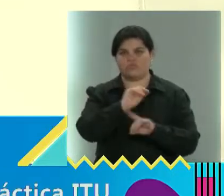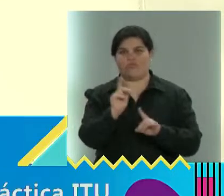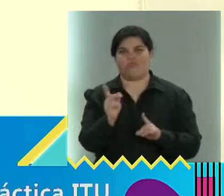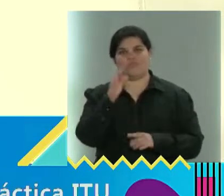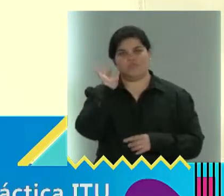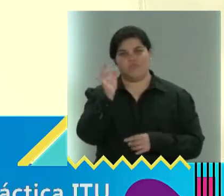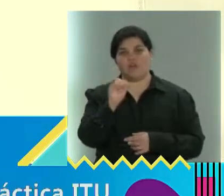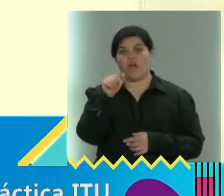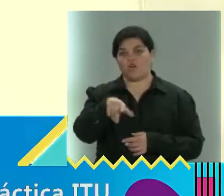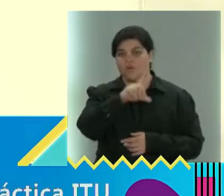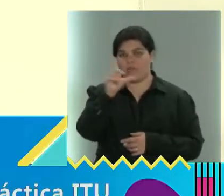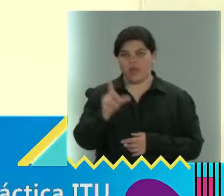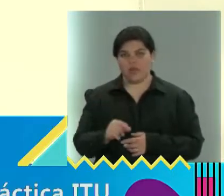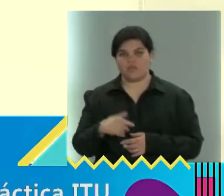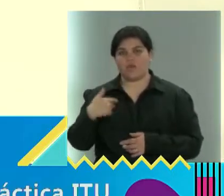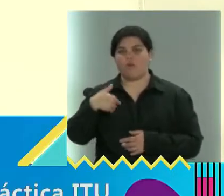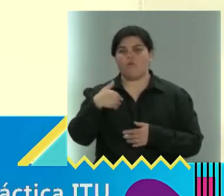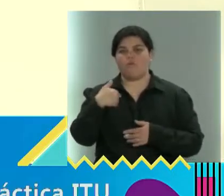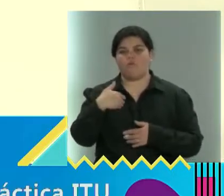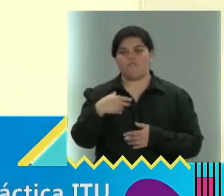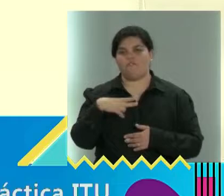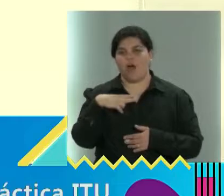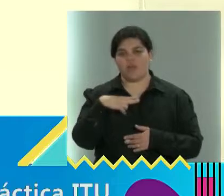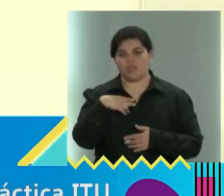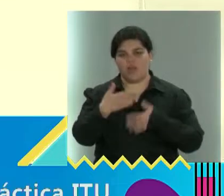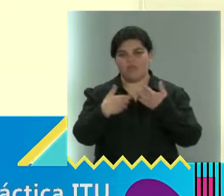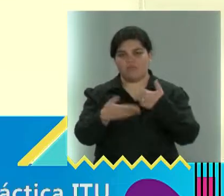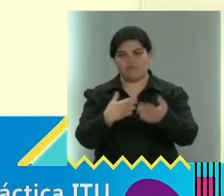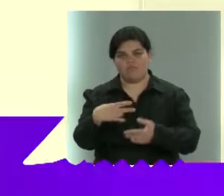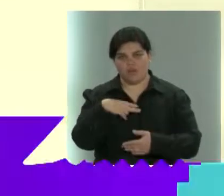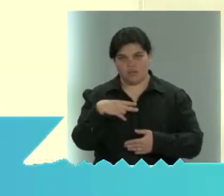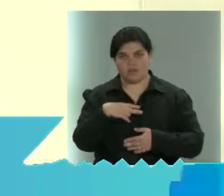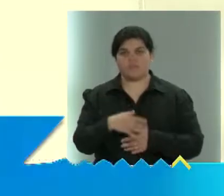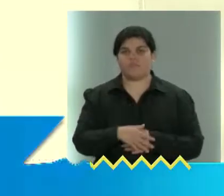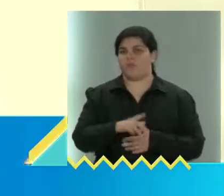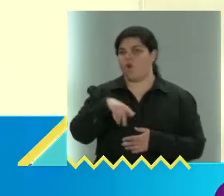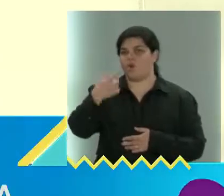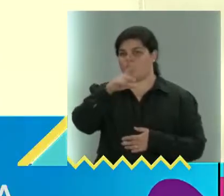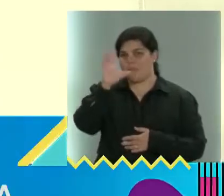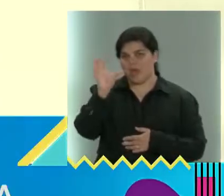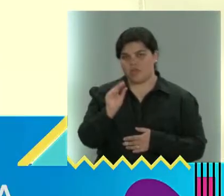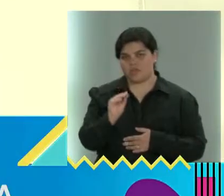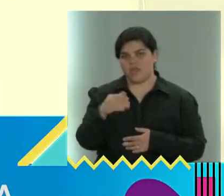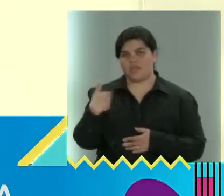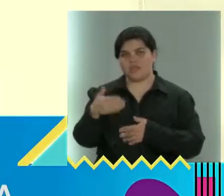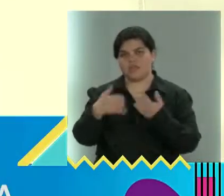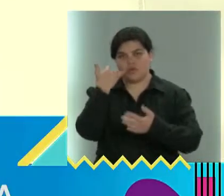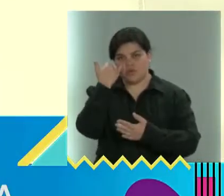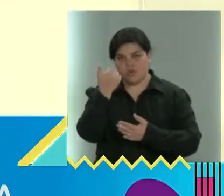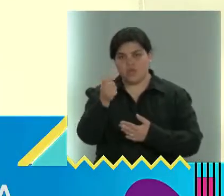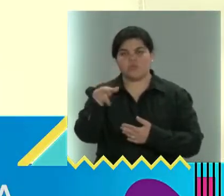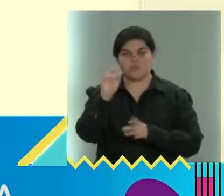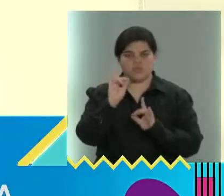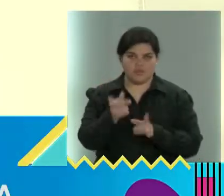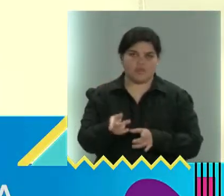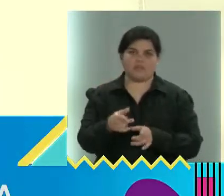país emergente o en vías de desarrollo. A lo mejor en los países desarrollados eso se va a ver más rápido. Hay una tendencia a que los